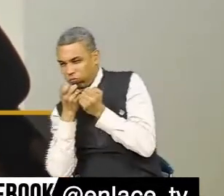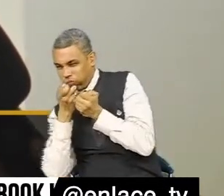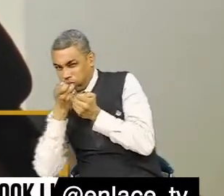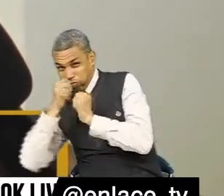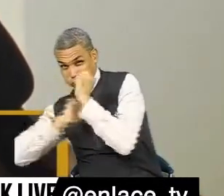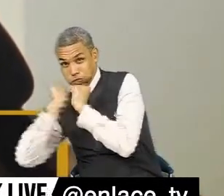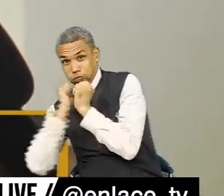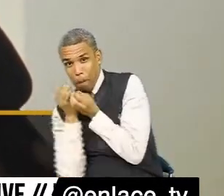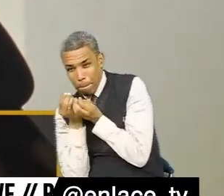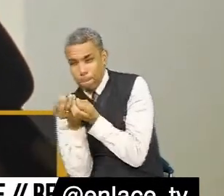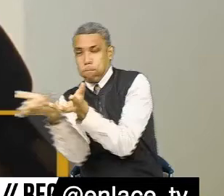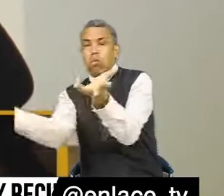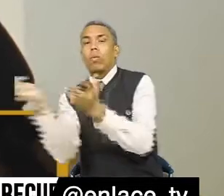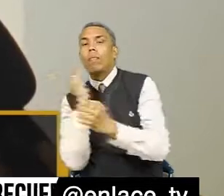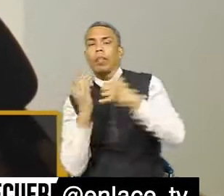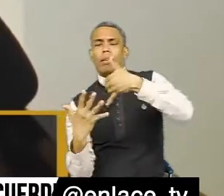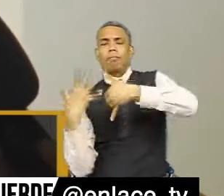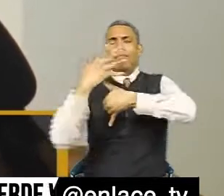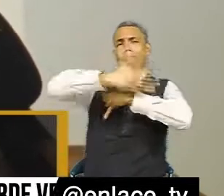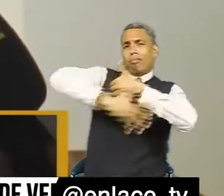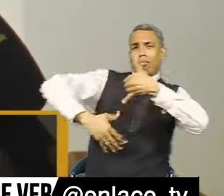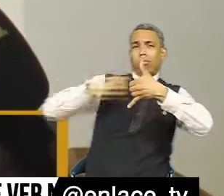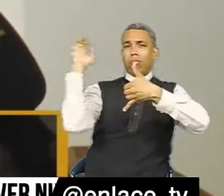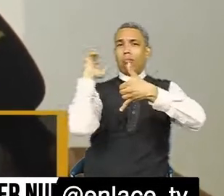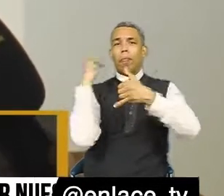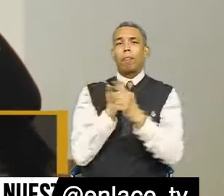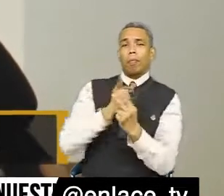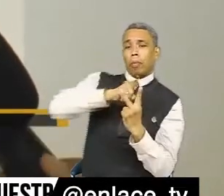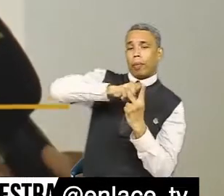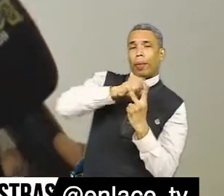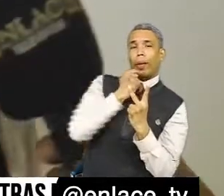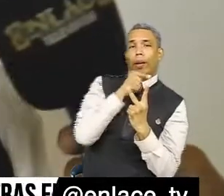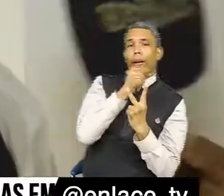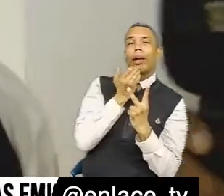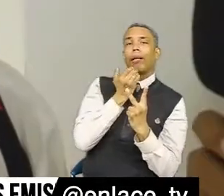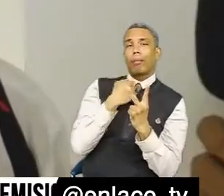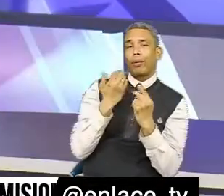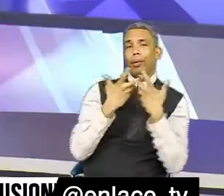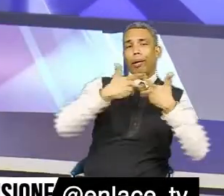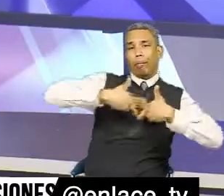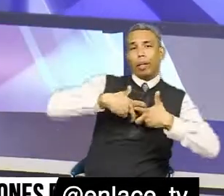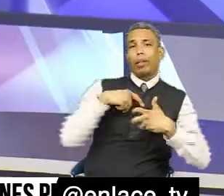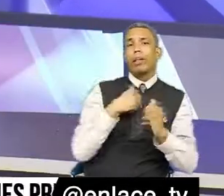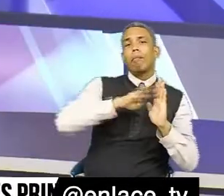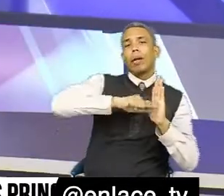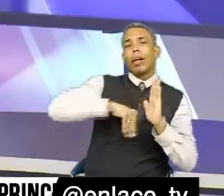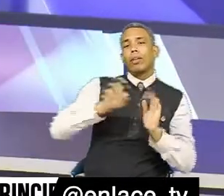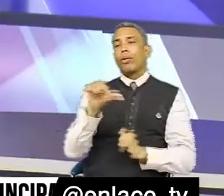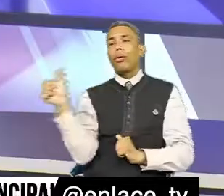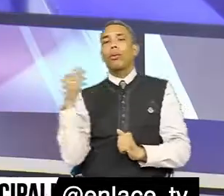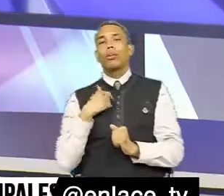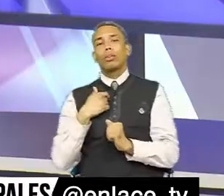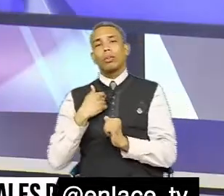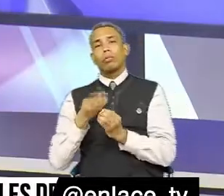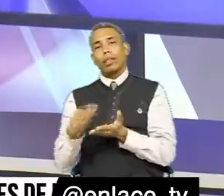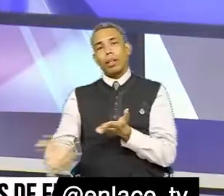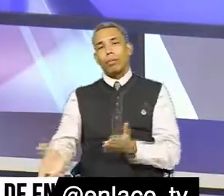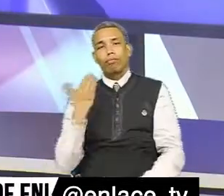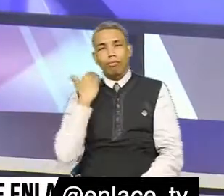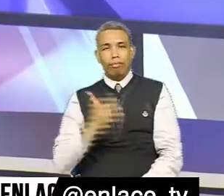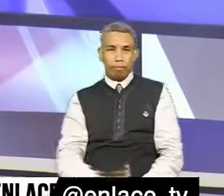productos a los exclusivos porque son muy caros de los que no vende actualmente la entrevista seguimos llevando a nuestra